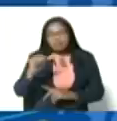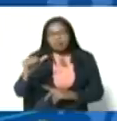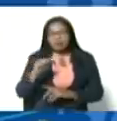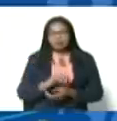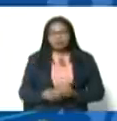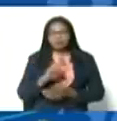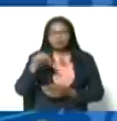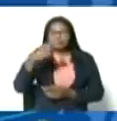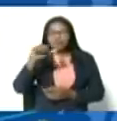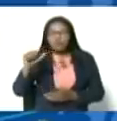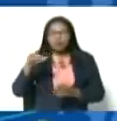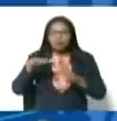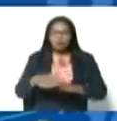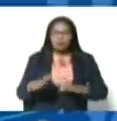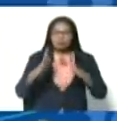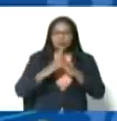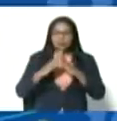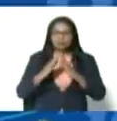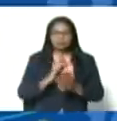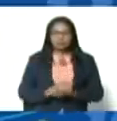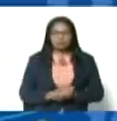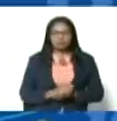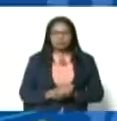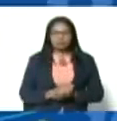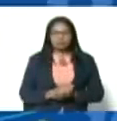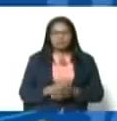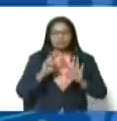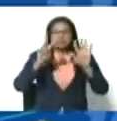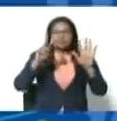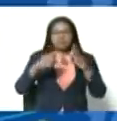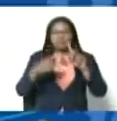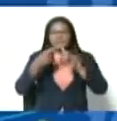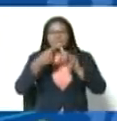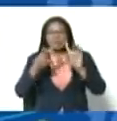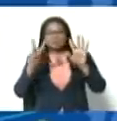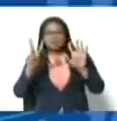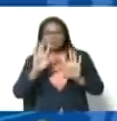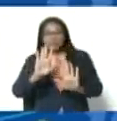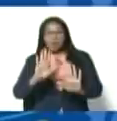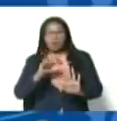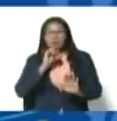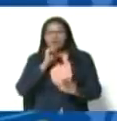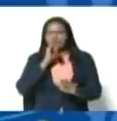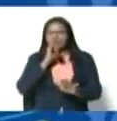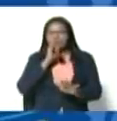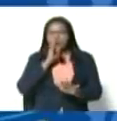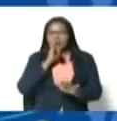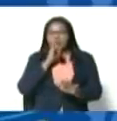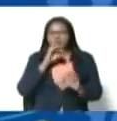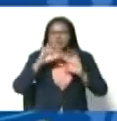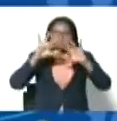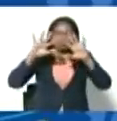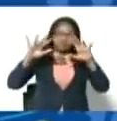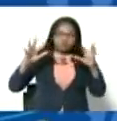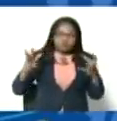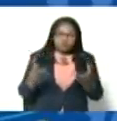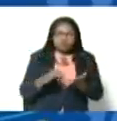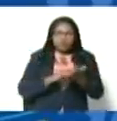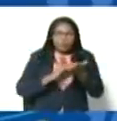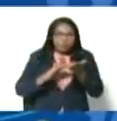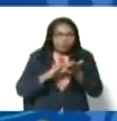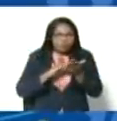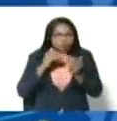la semana de cuarentena, el método 7x7, ya voy a dar las noticias de la pandemia. Estamos mejorando un